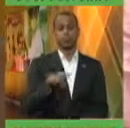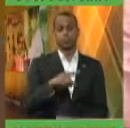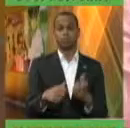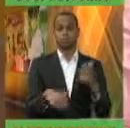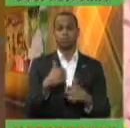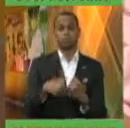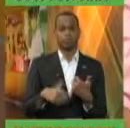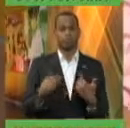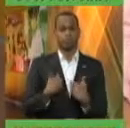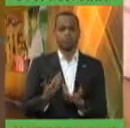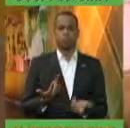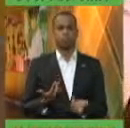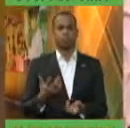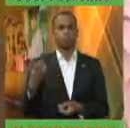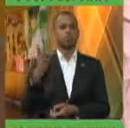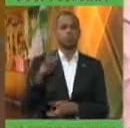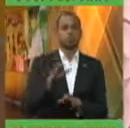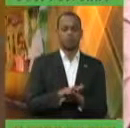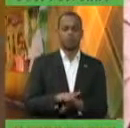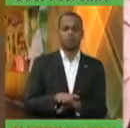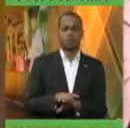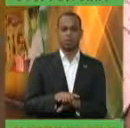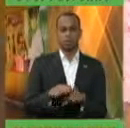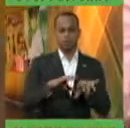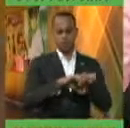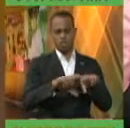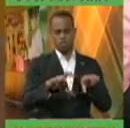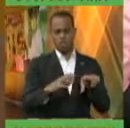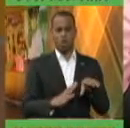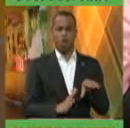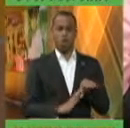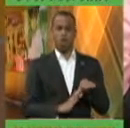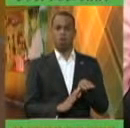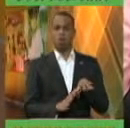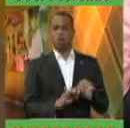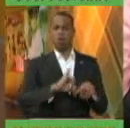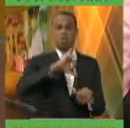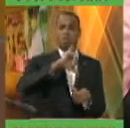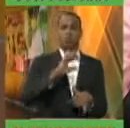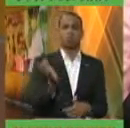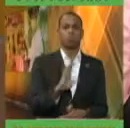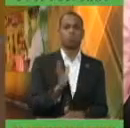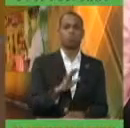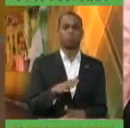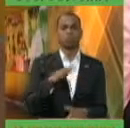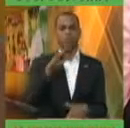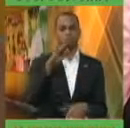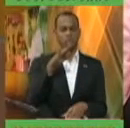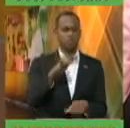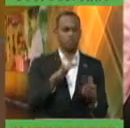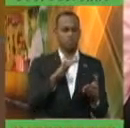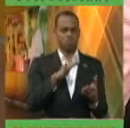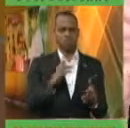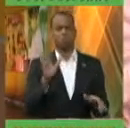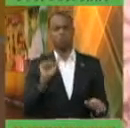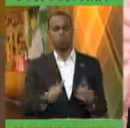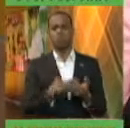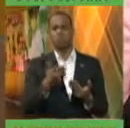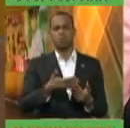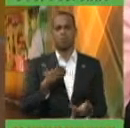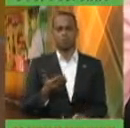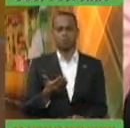inconveniente allí las aceras no son altas yo conté menos son de perfiles altos son de perfil es bajo o sea que